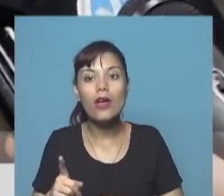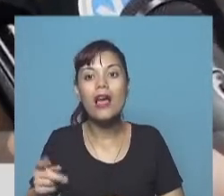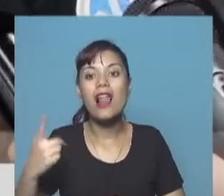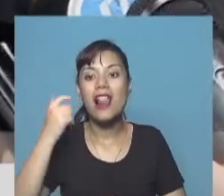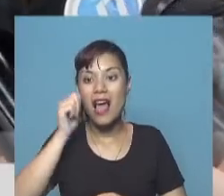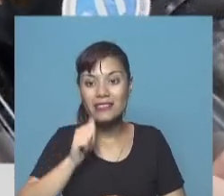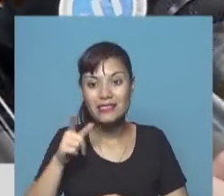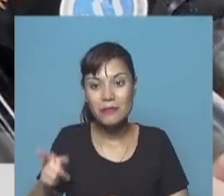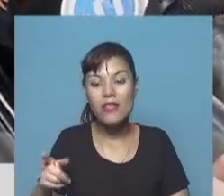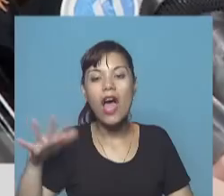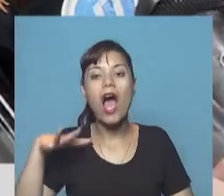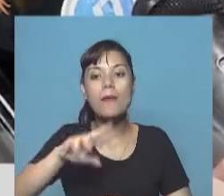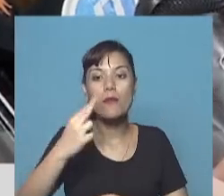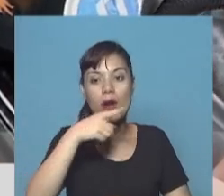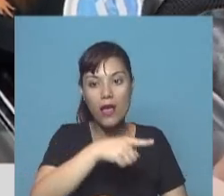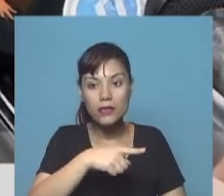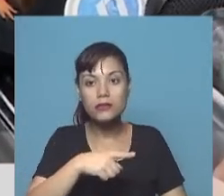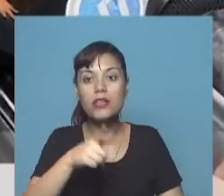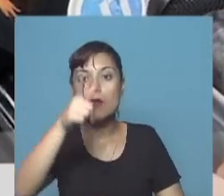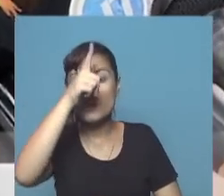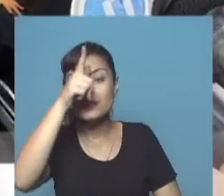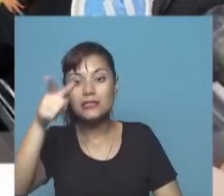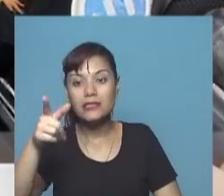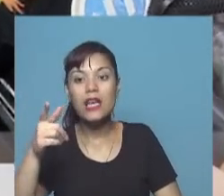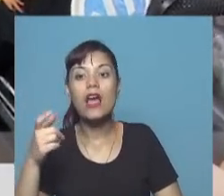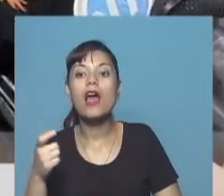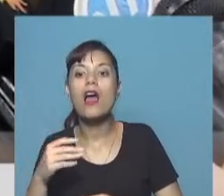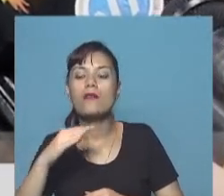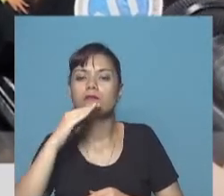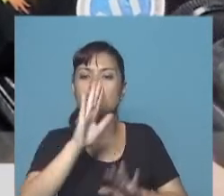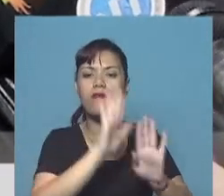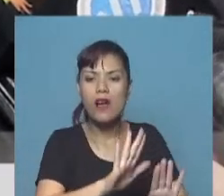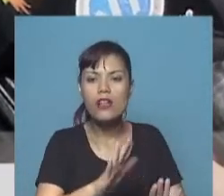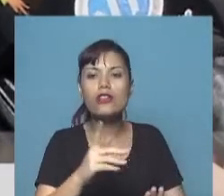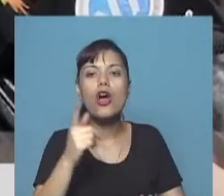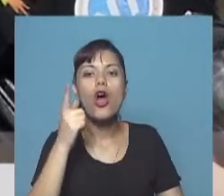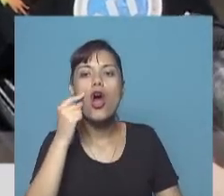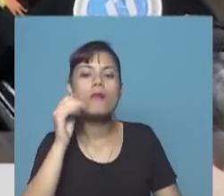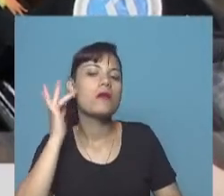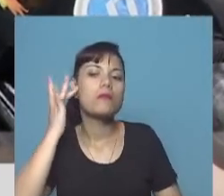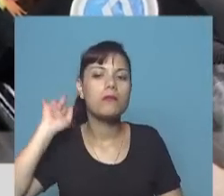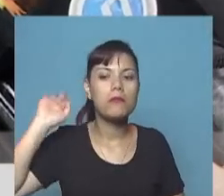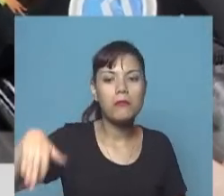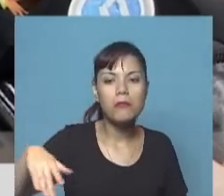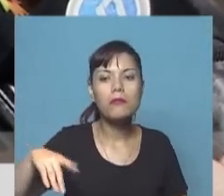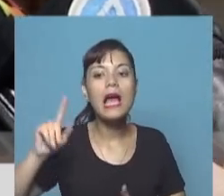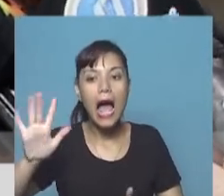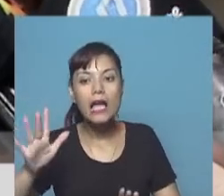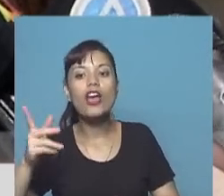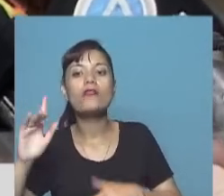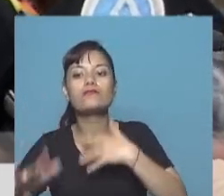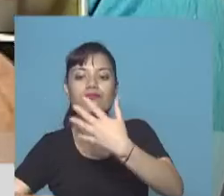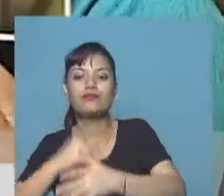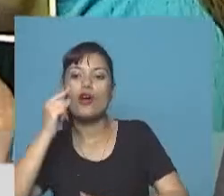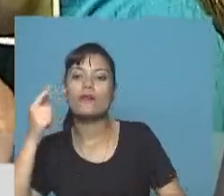herida la había amenazado de muerte, la Policía Metropolitana le da la voz de alto, no atiende a la voz de alto y es ahí que se genera